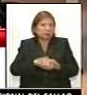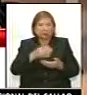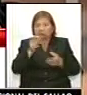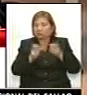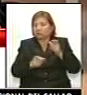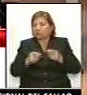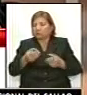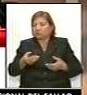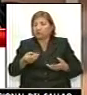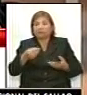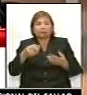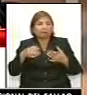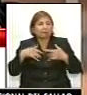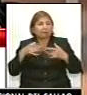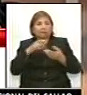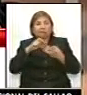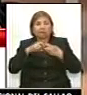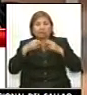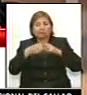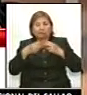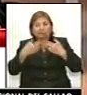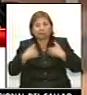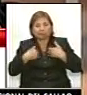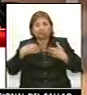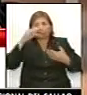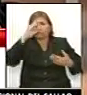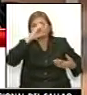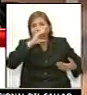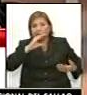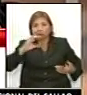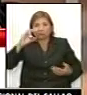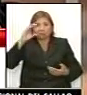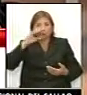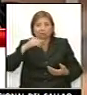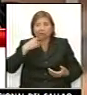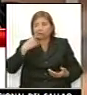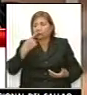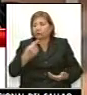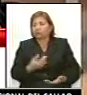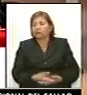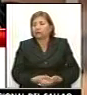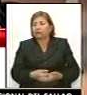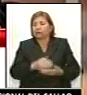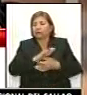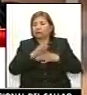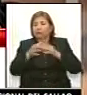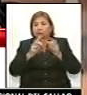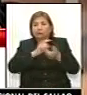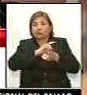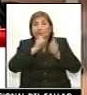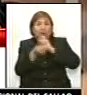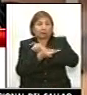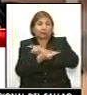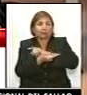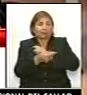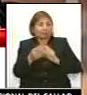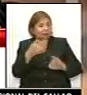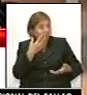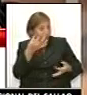con algún tipo de problemas. Entonces tú lo que buscabas era totalmente lo contrario, ¿no es cierto?